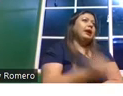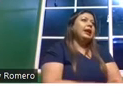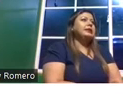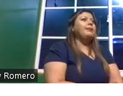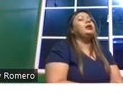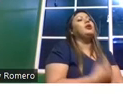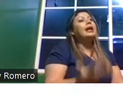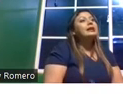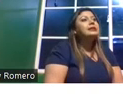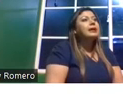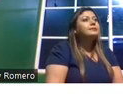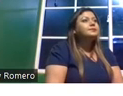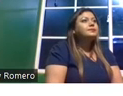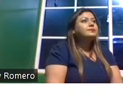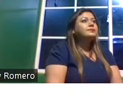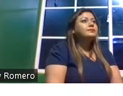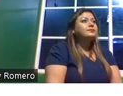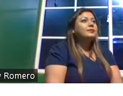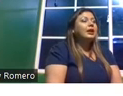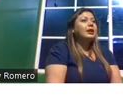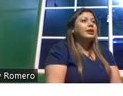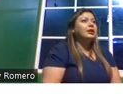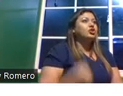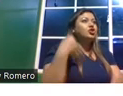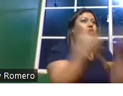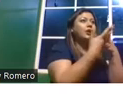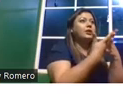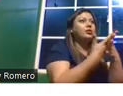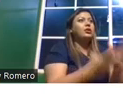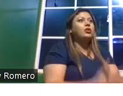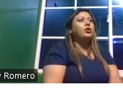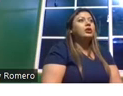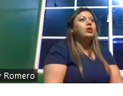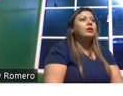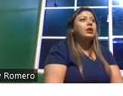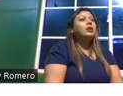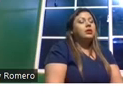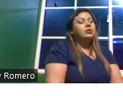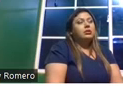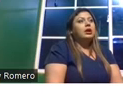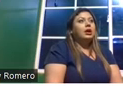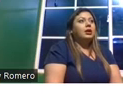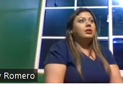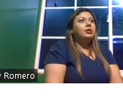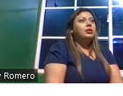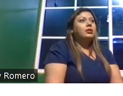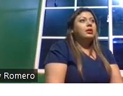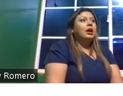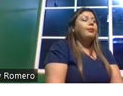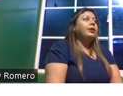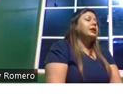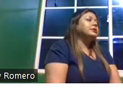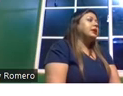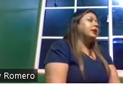la mejora del rendimiento financiero debería estar vinculada con usted, utilizando el cuadro de mando integral.